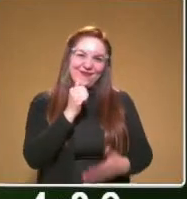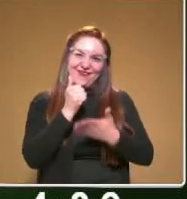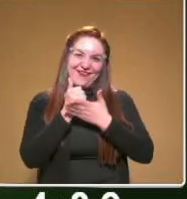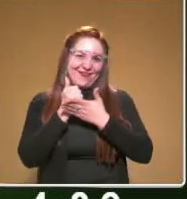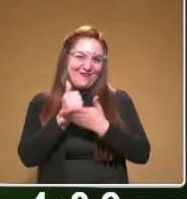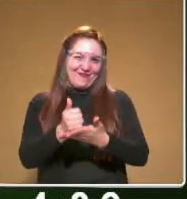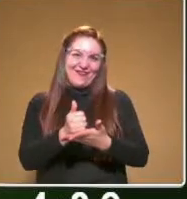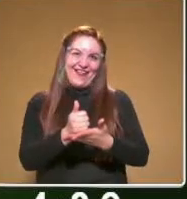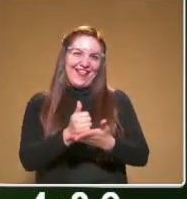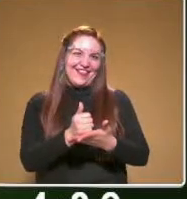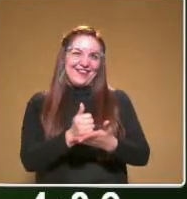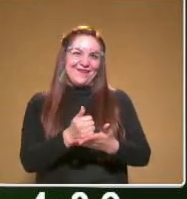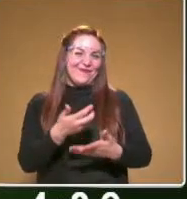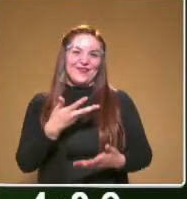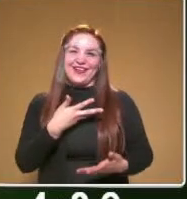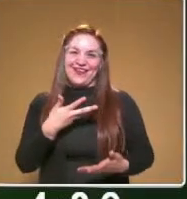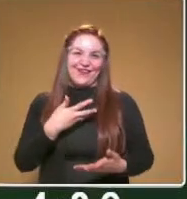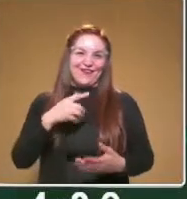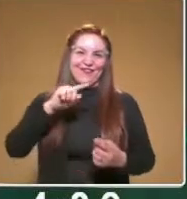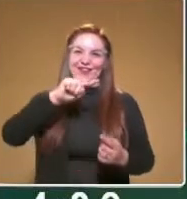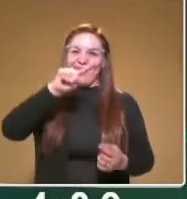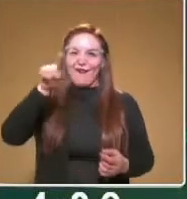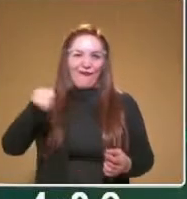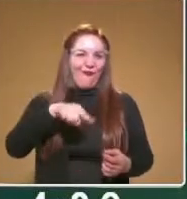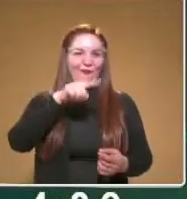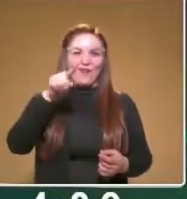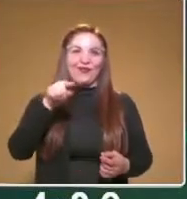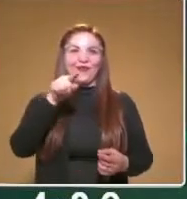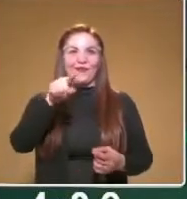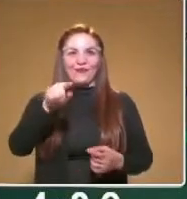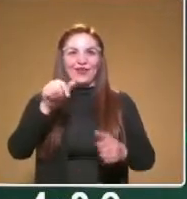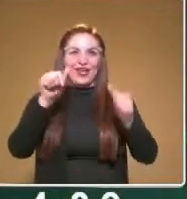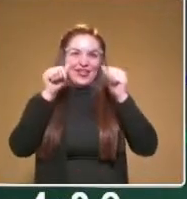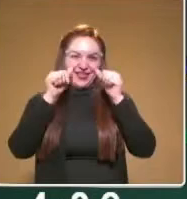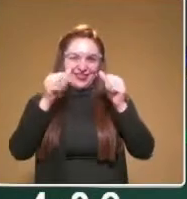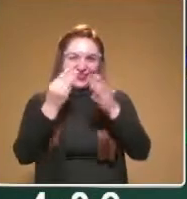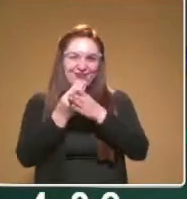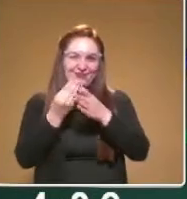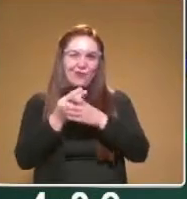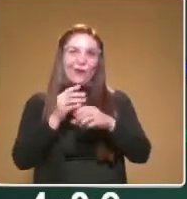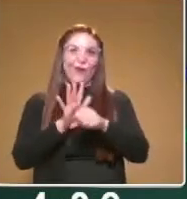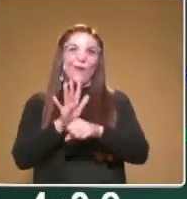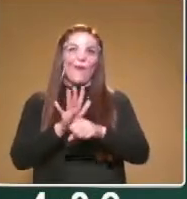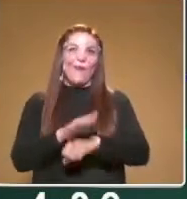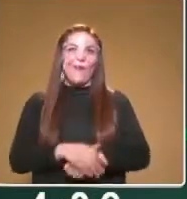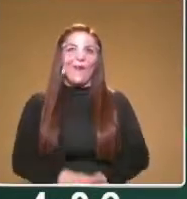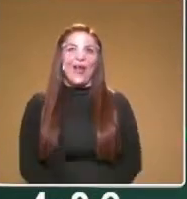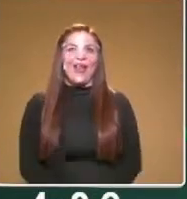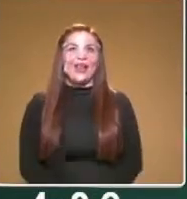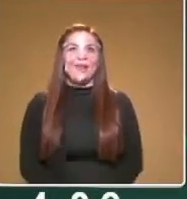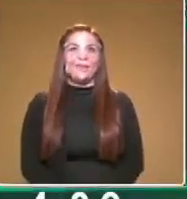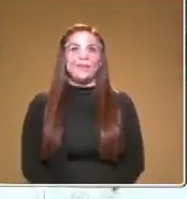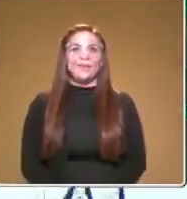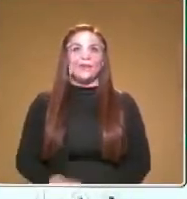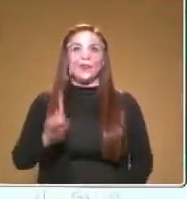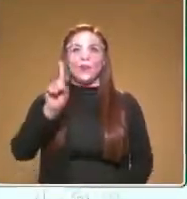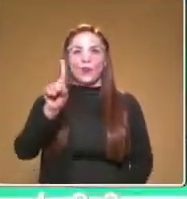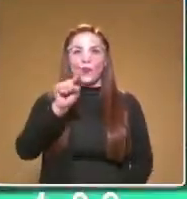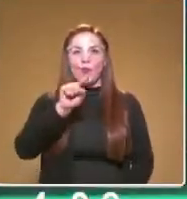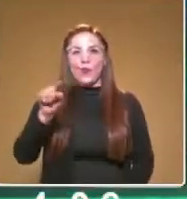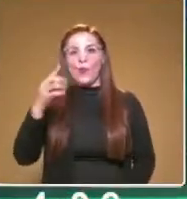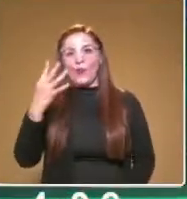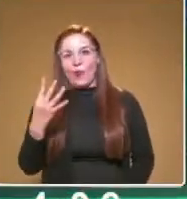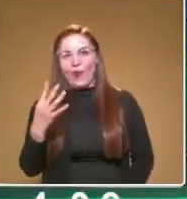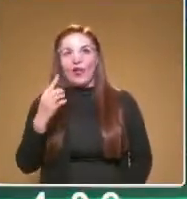dio la etiquetita que decía giro completo. Tenían que haber puesto atención a la clase. Ah, caray, ¿verdad? Sí, aquí está. Vámonos a un cuarto,